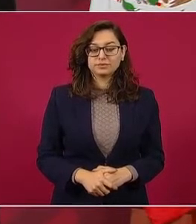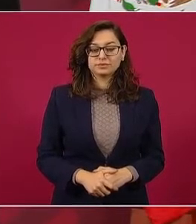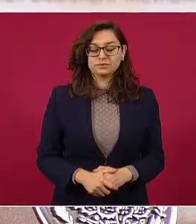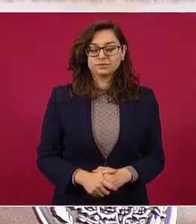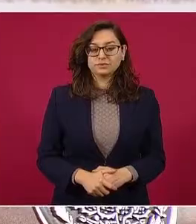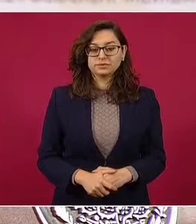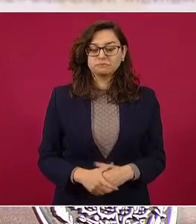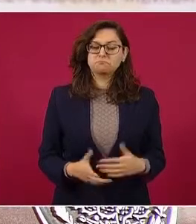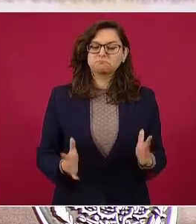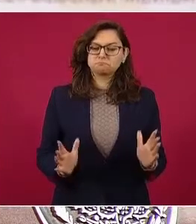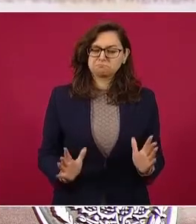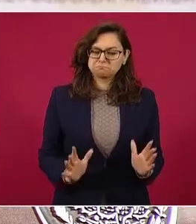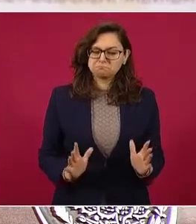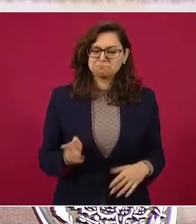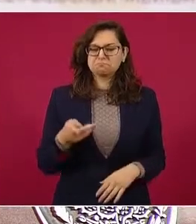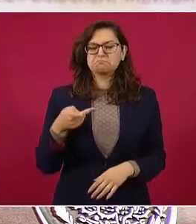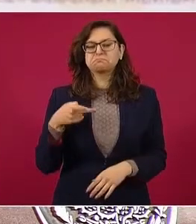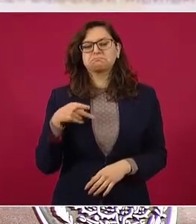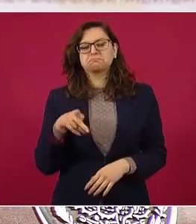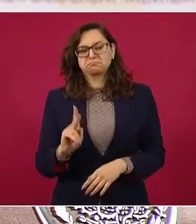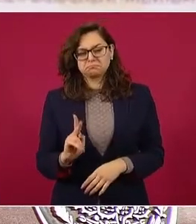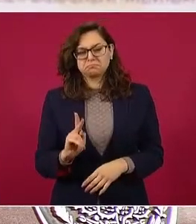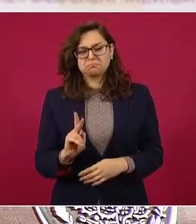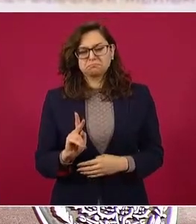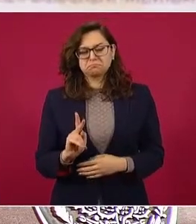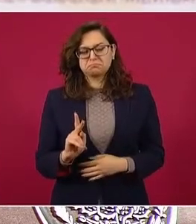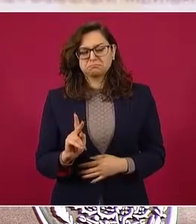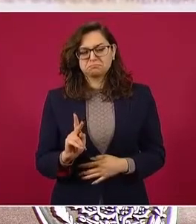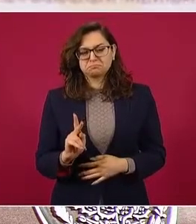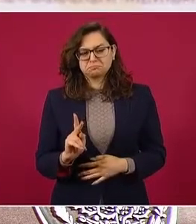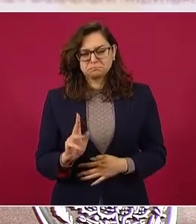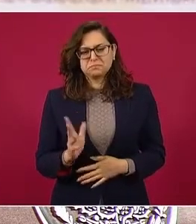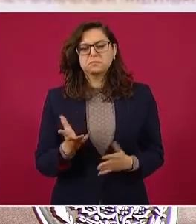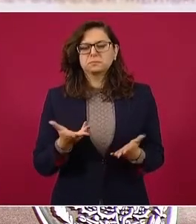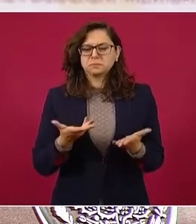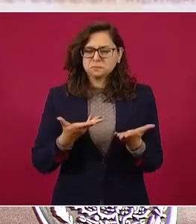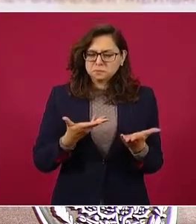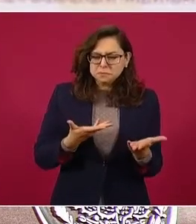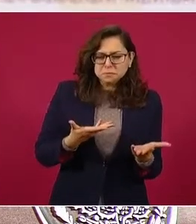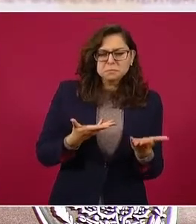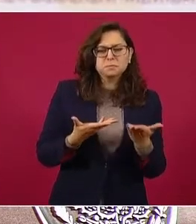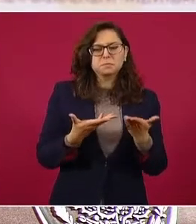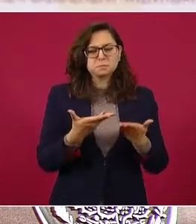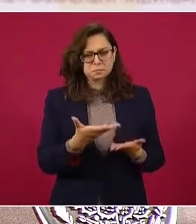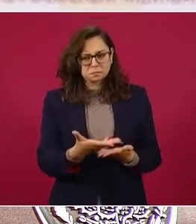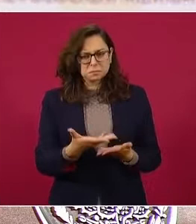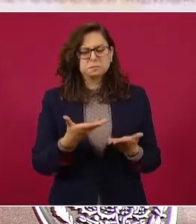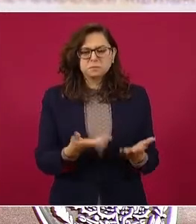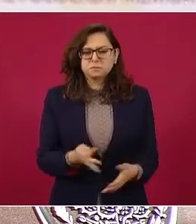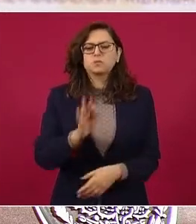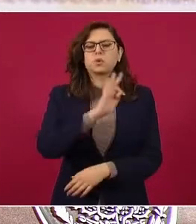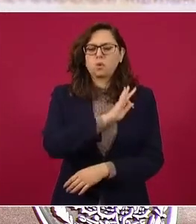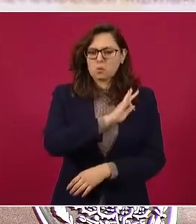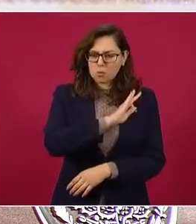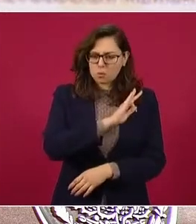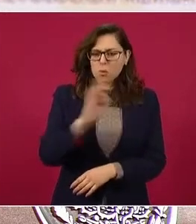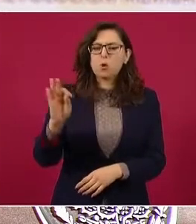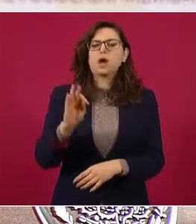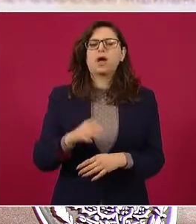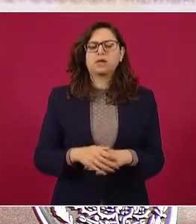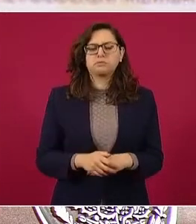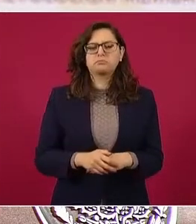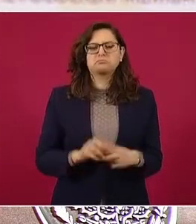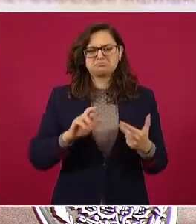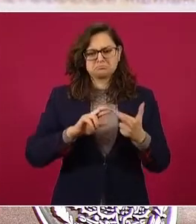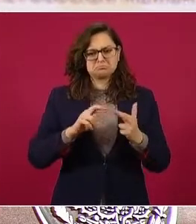Sin embargo, pues nos estamos entendiendo, hay una muy buena